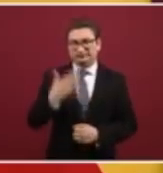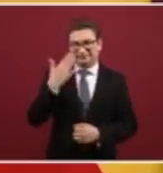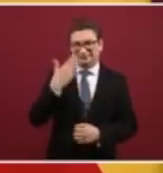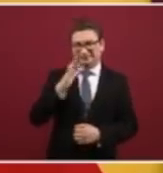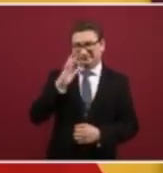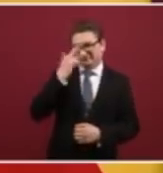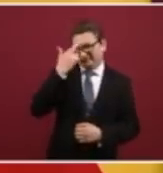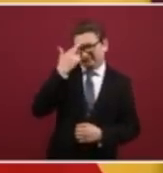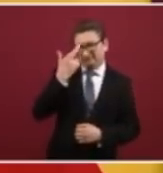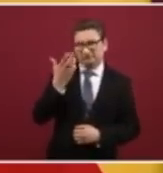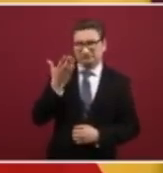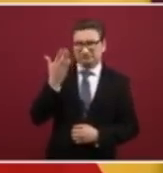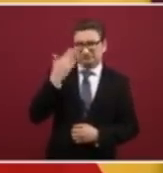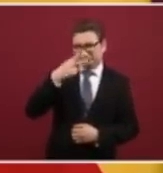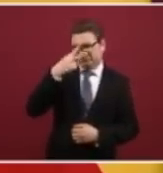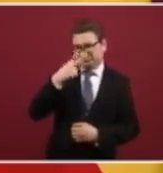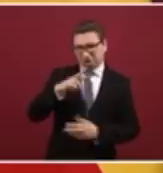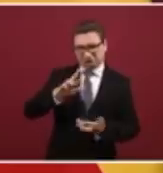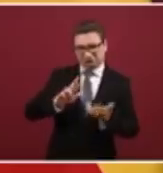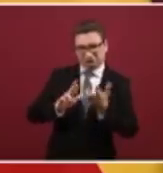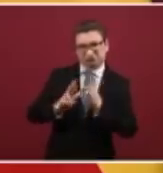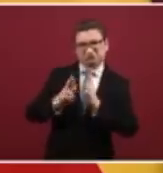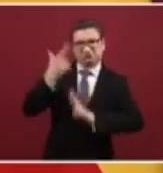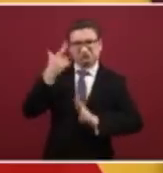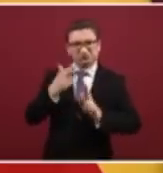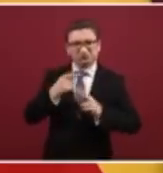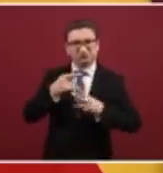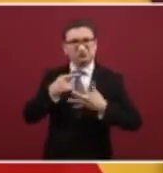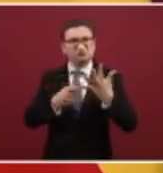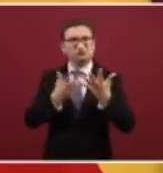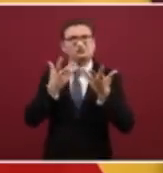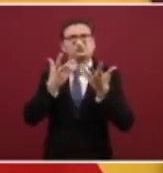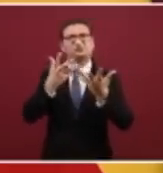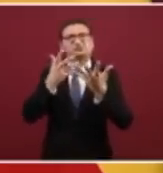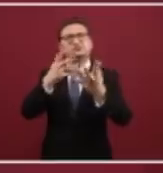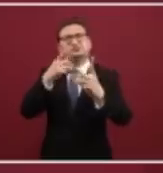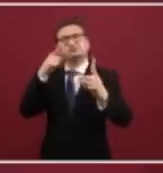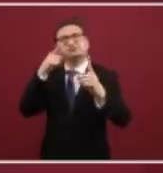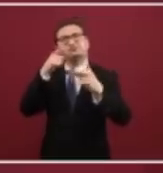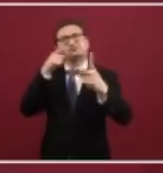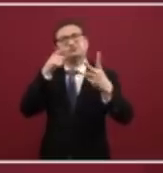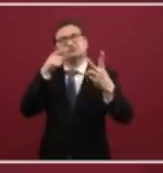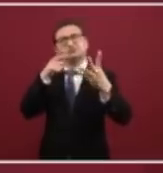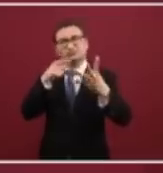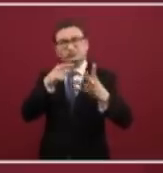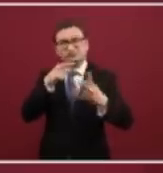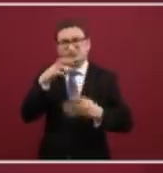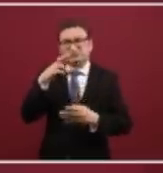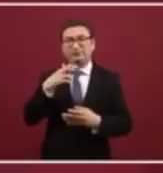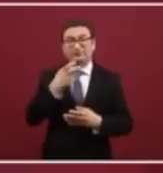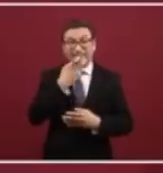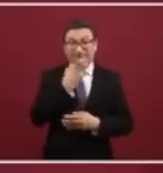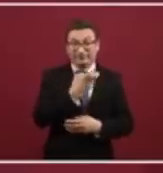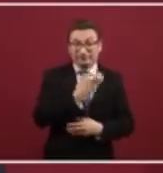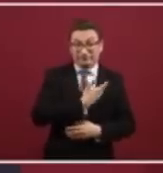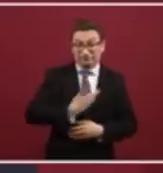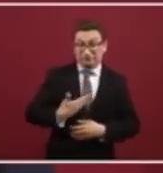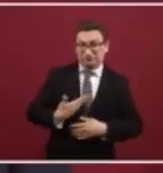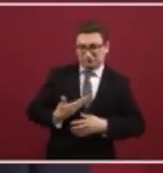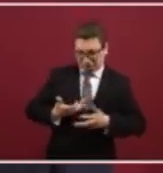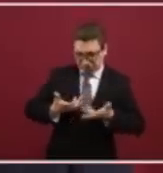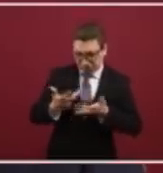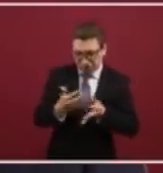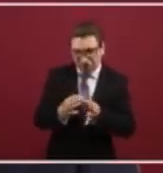mexicana se había levantado el pueblo de mexico en armas